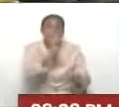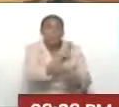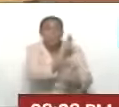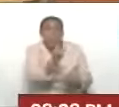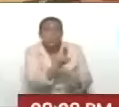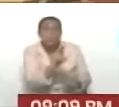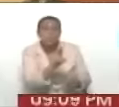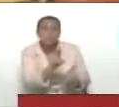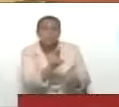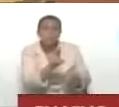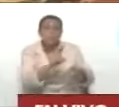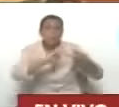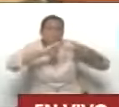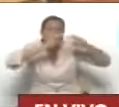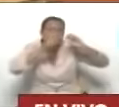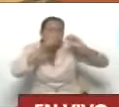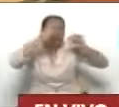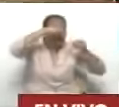darle